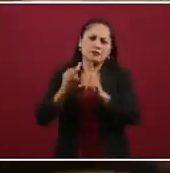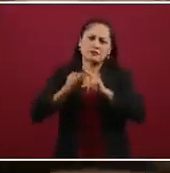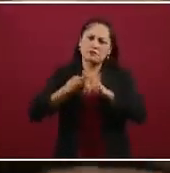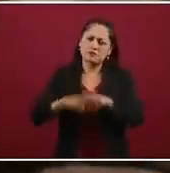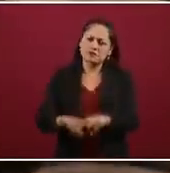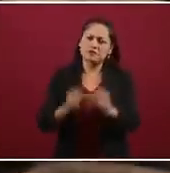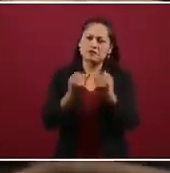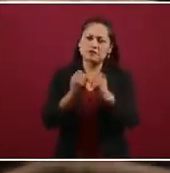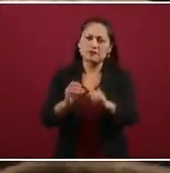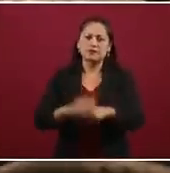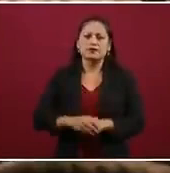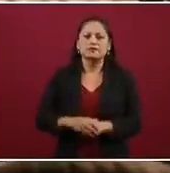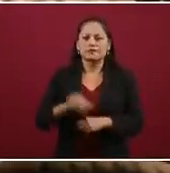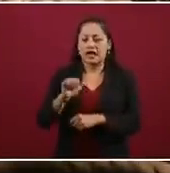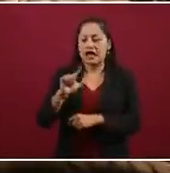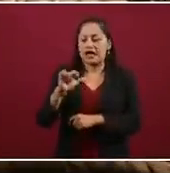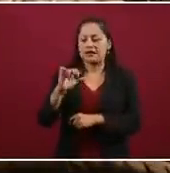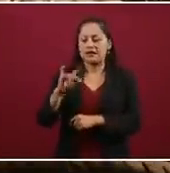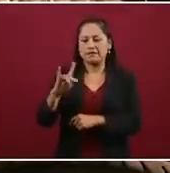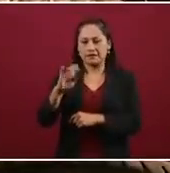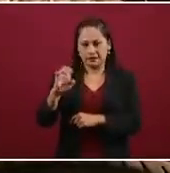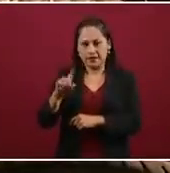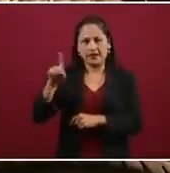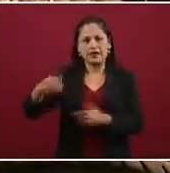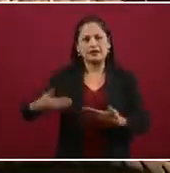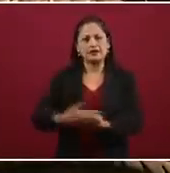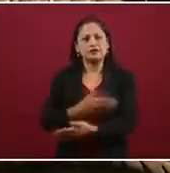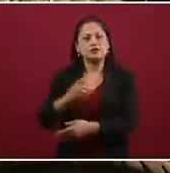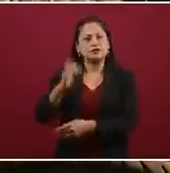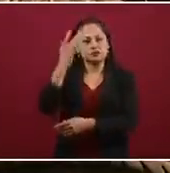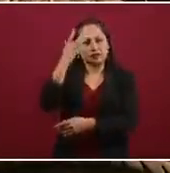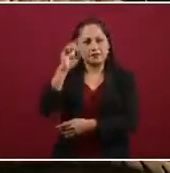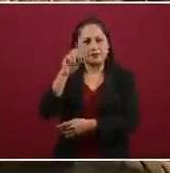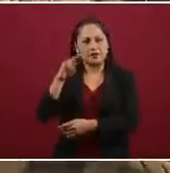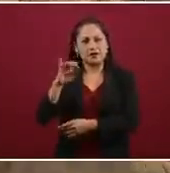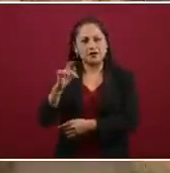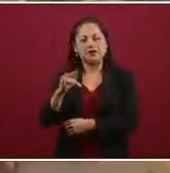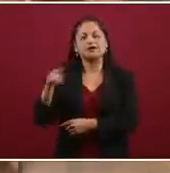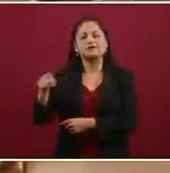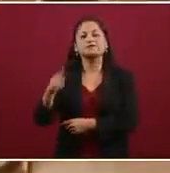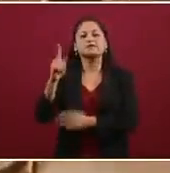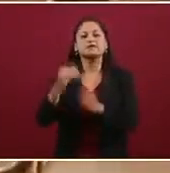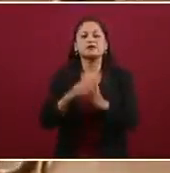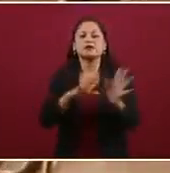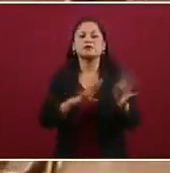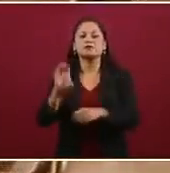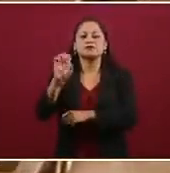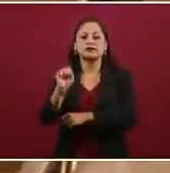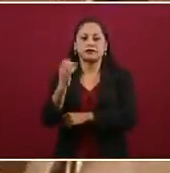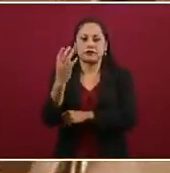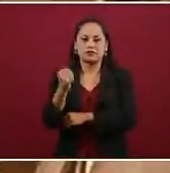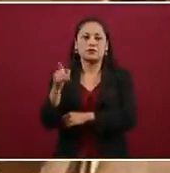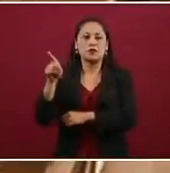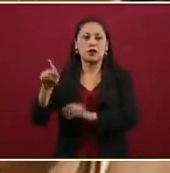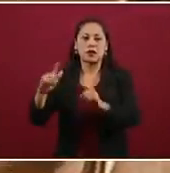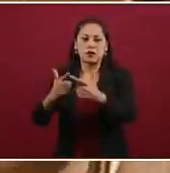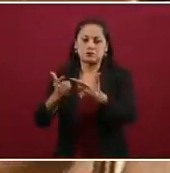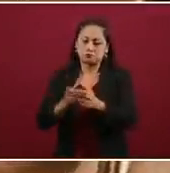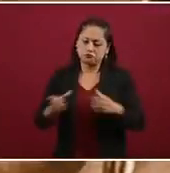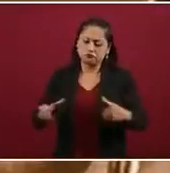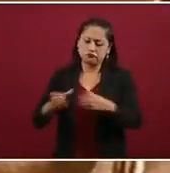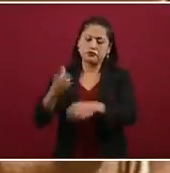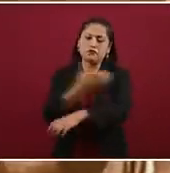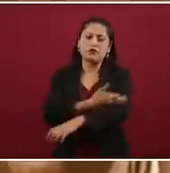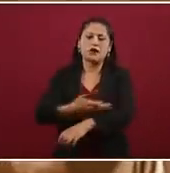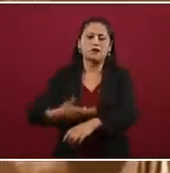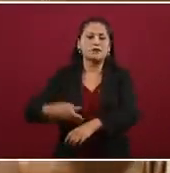Ignacio Allende nació en San Miguel, el Grande, el 21 de enero de 1769. Miembro de distinguida familia, en